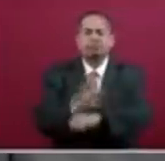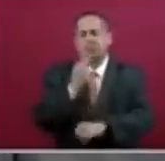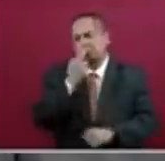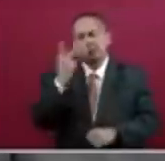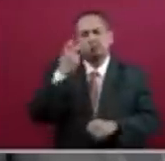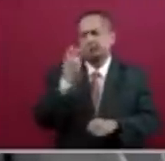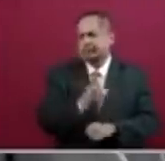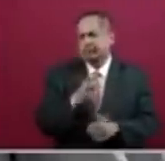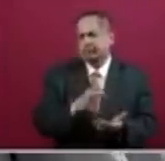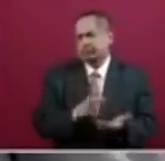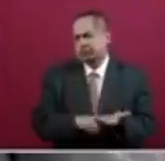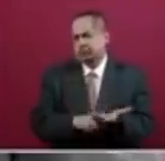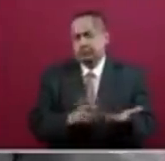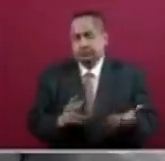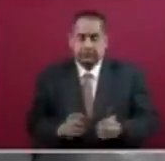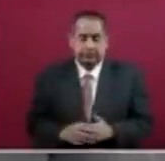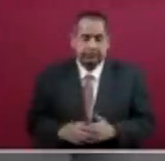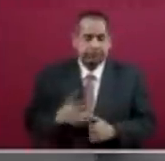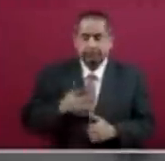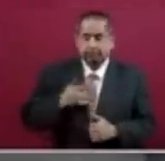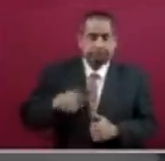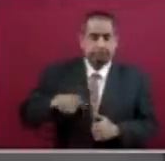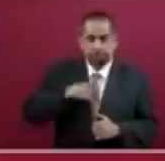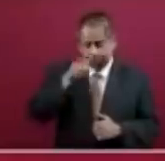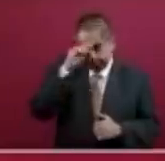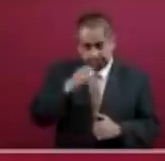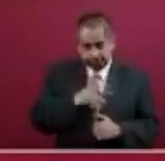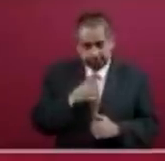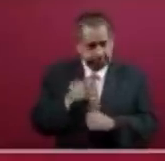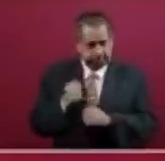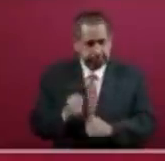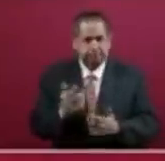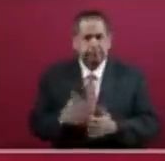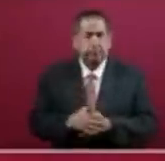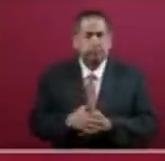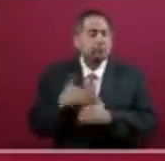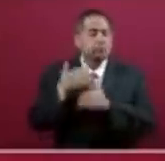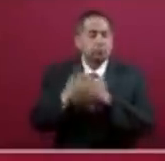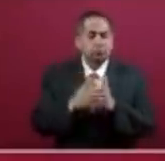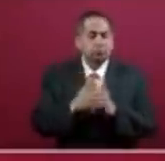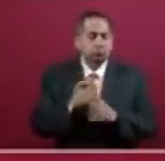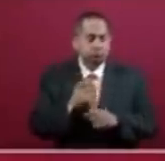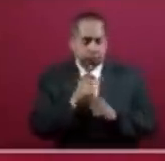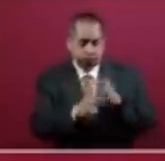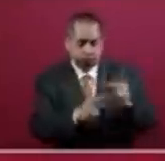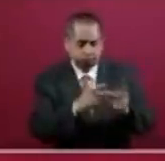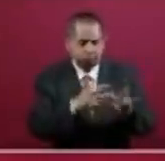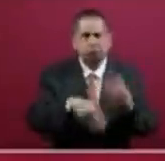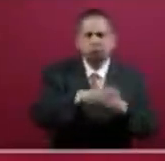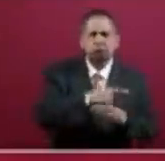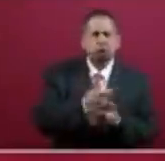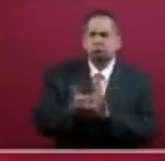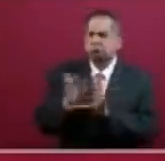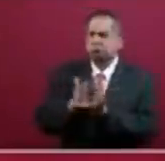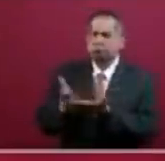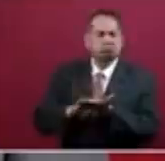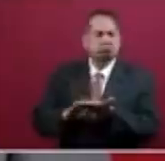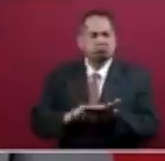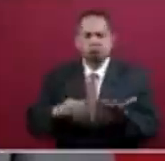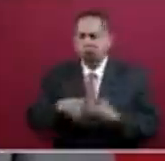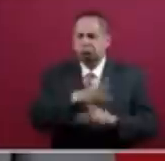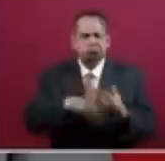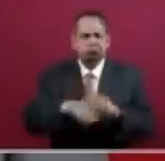Entonces, estamos seguros que vamos a tener recuperación de los créditos.